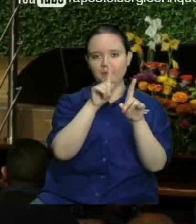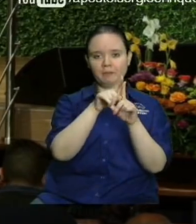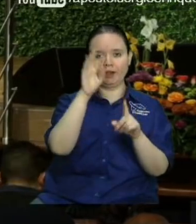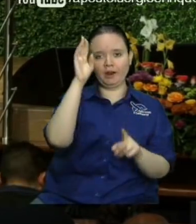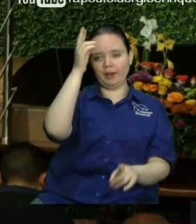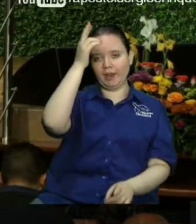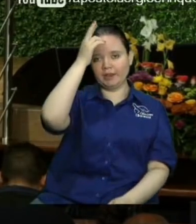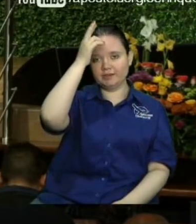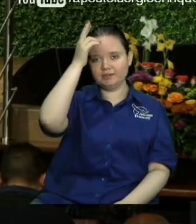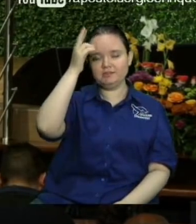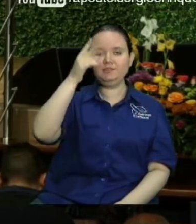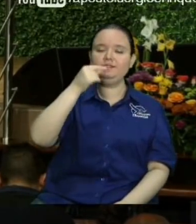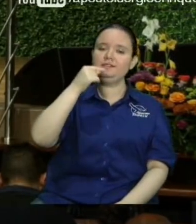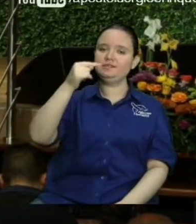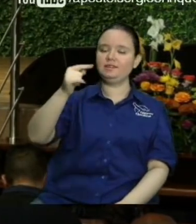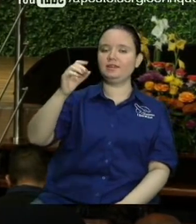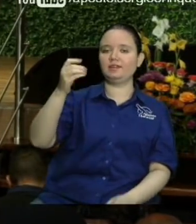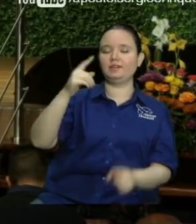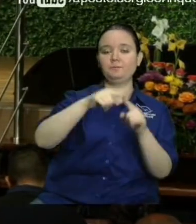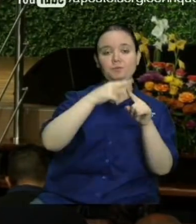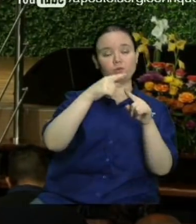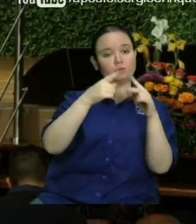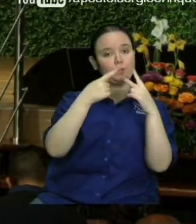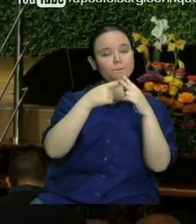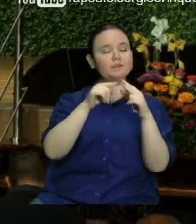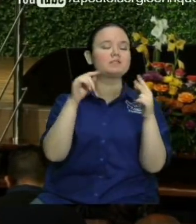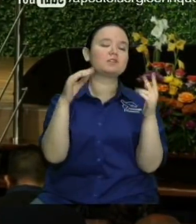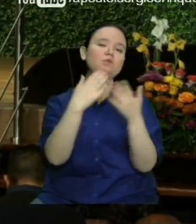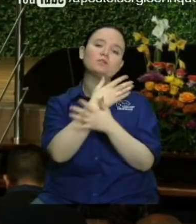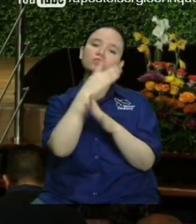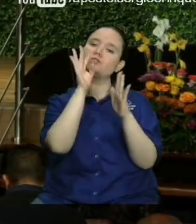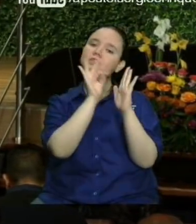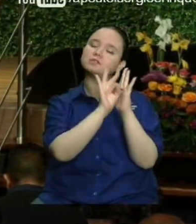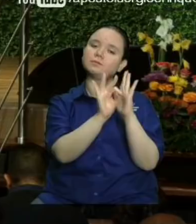algo, que cuando comienza el Nuevo Testamento,